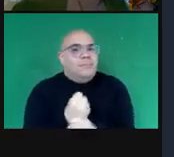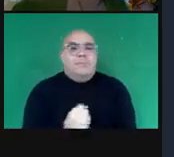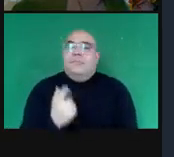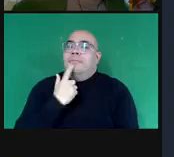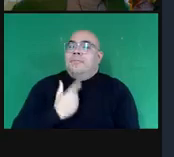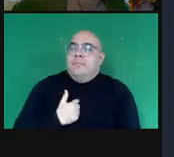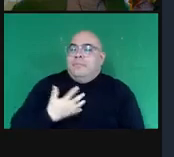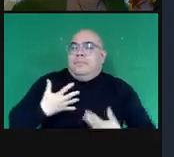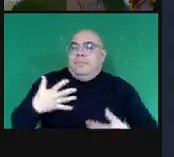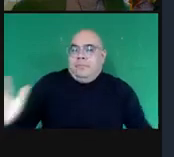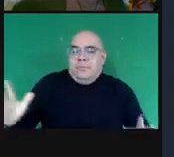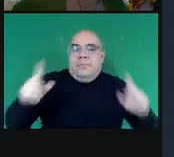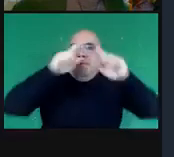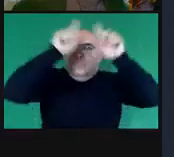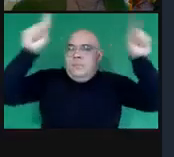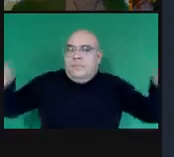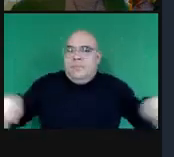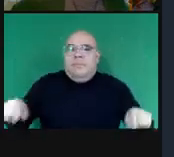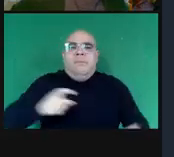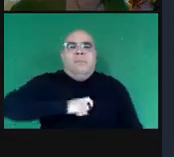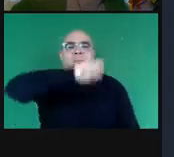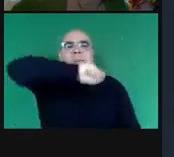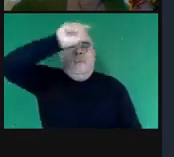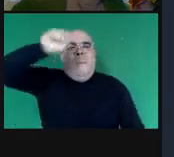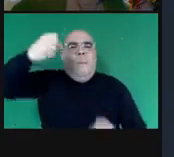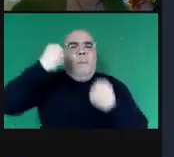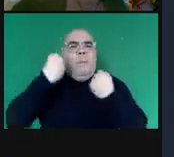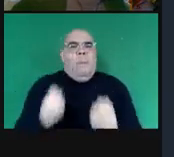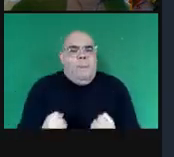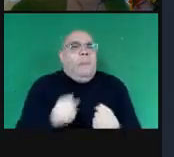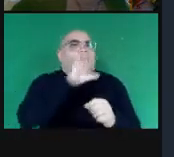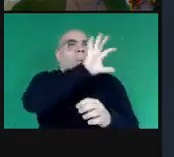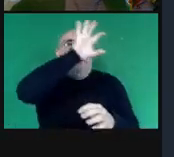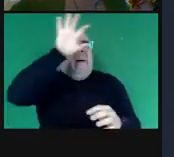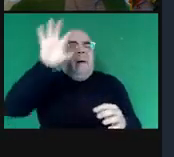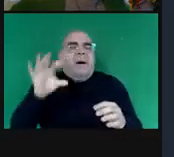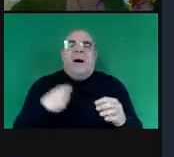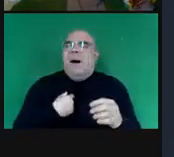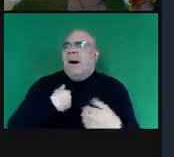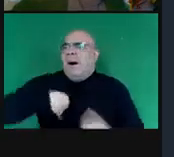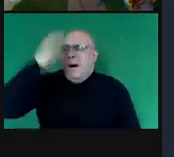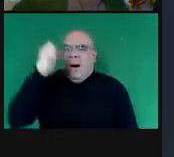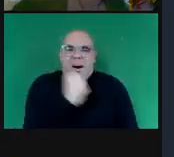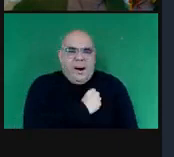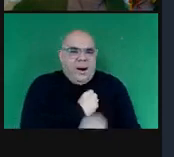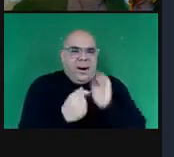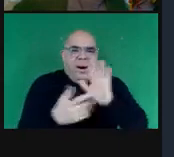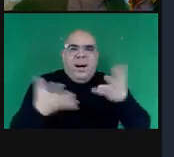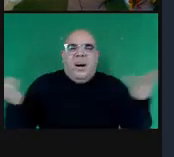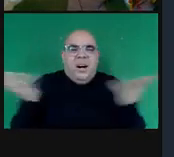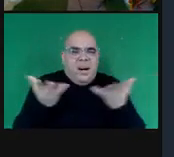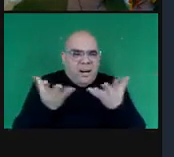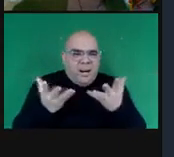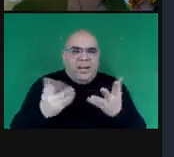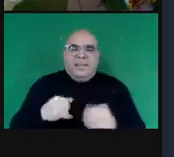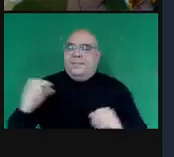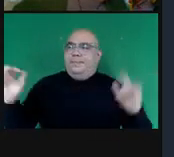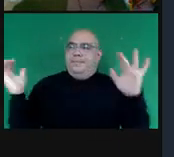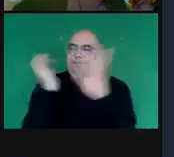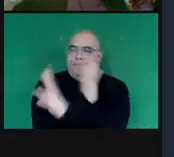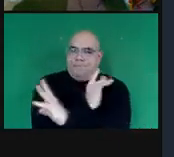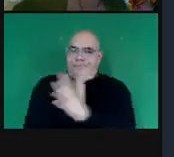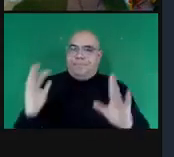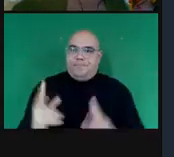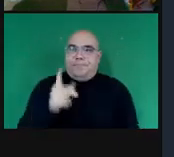cualquier superficie y que tengan mucho peso visual y técnico, preferiblemente en lugares donde pasa mucha gente para que los